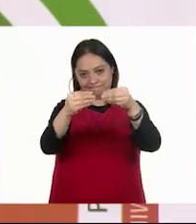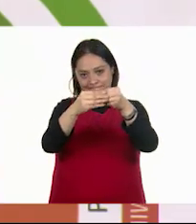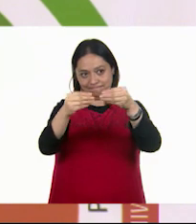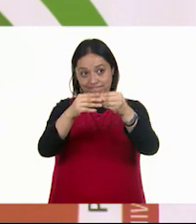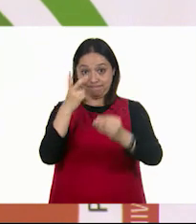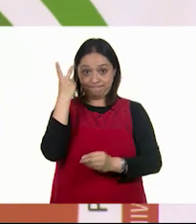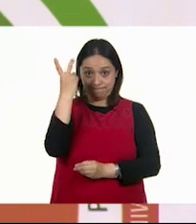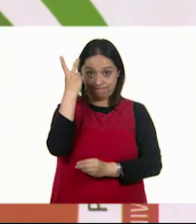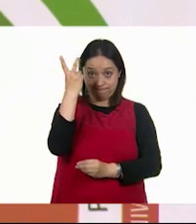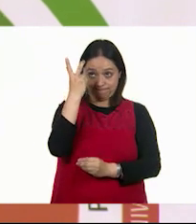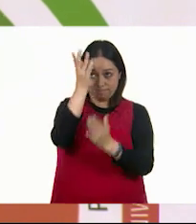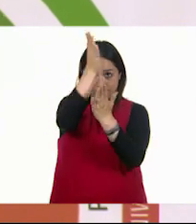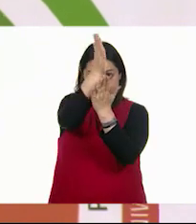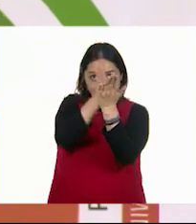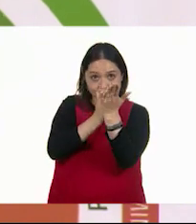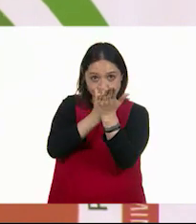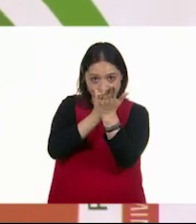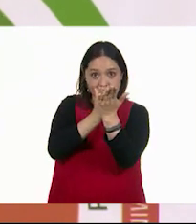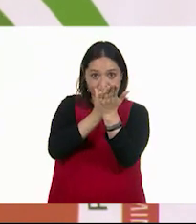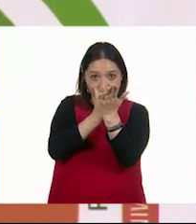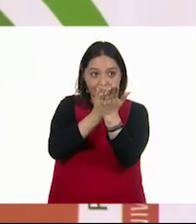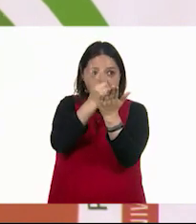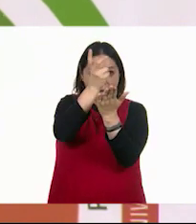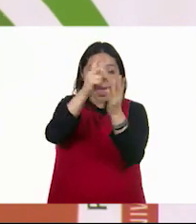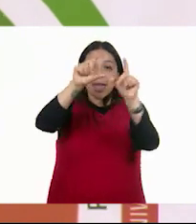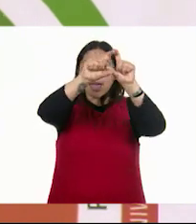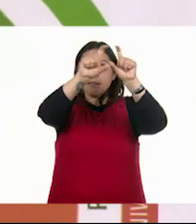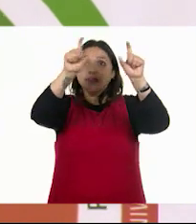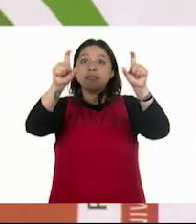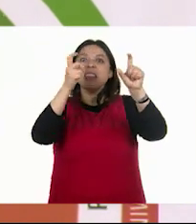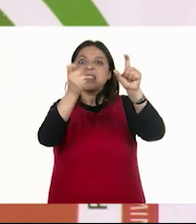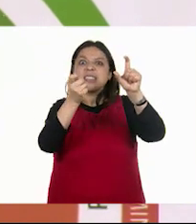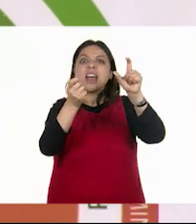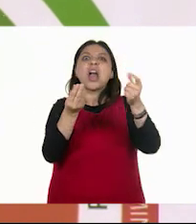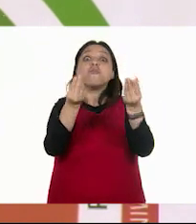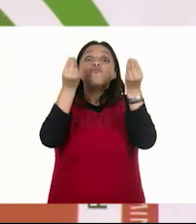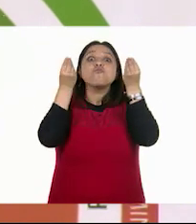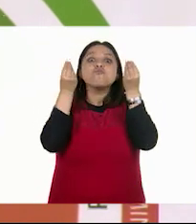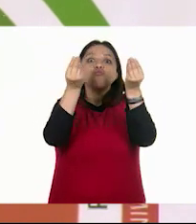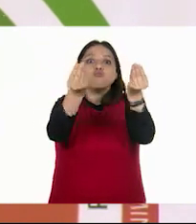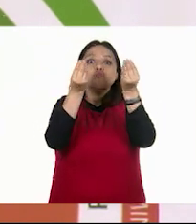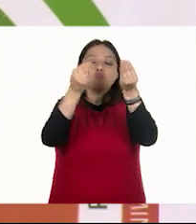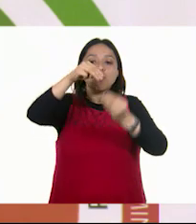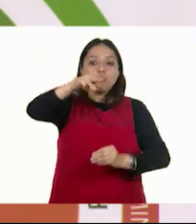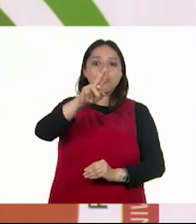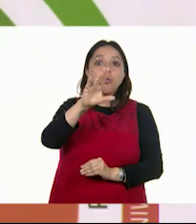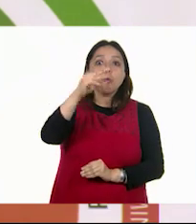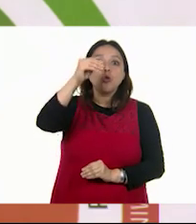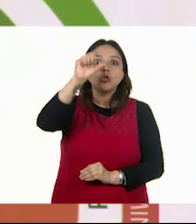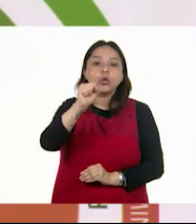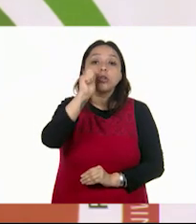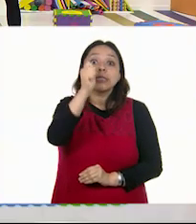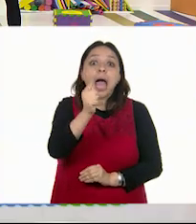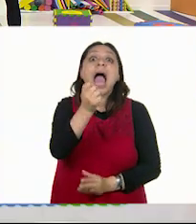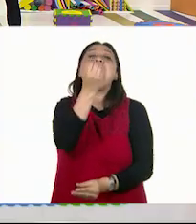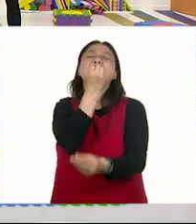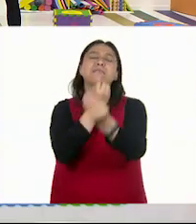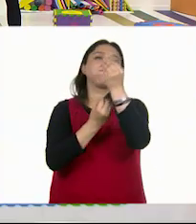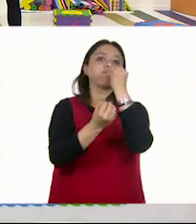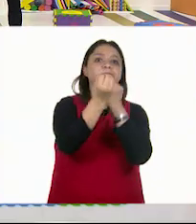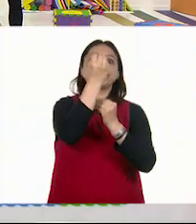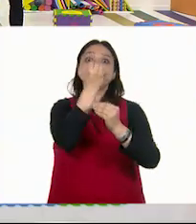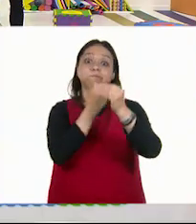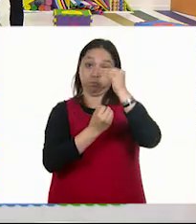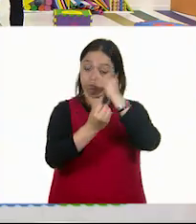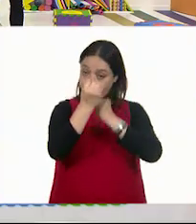Y aquí tenemos un aviso que nos dice muchos. Quiere decir que tenemos que consumir muchas verduras